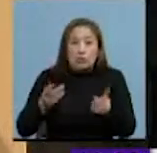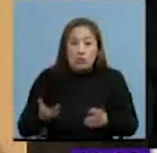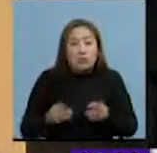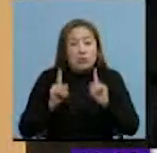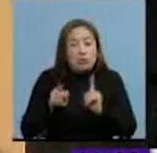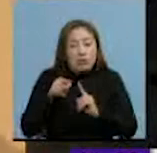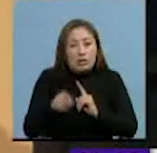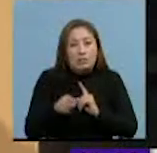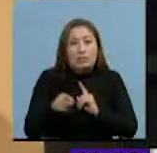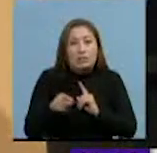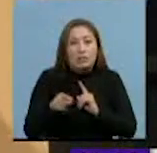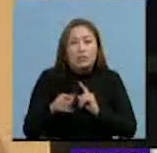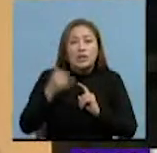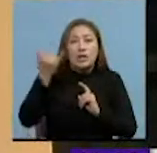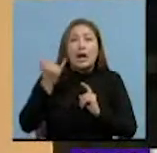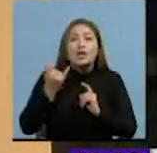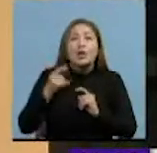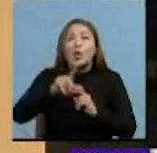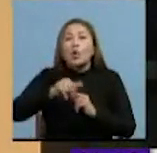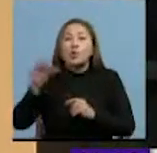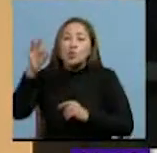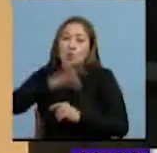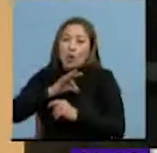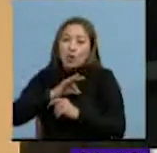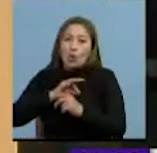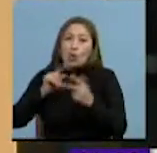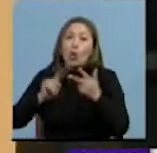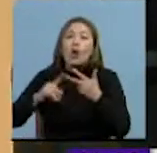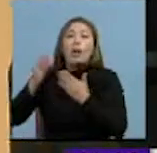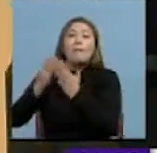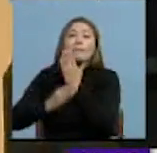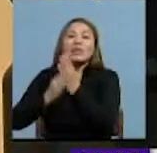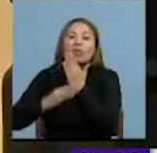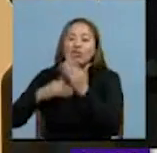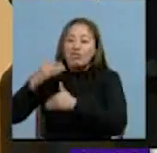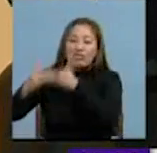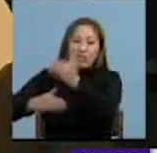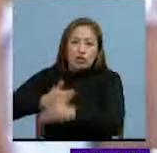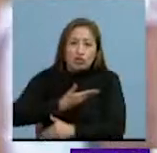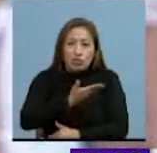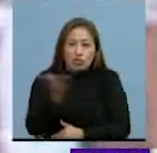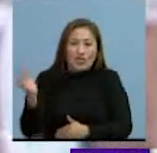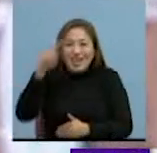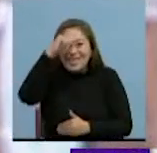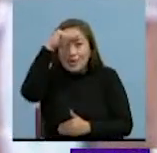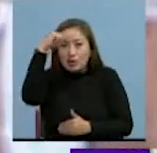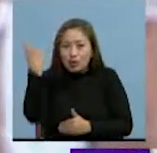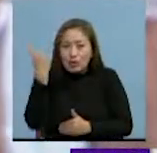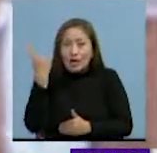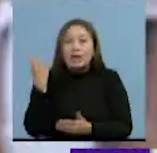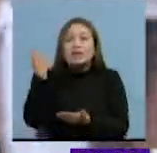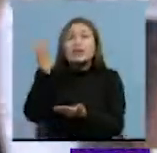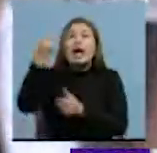Además de eso, también percibe un sueldo en el Ministerio de Desarrollo Social de la Nación en la